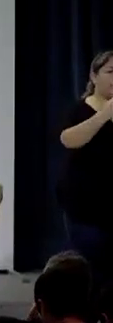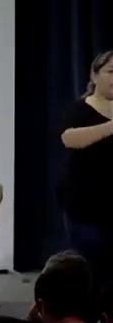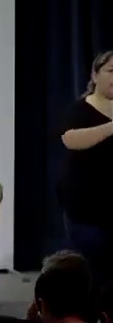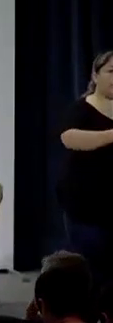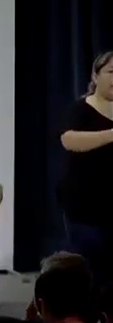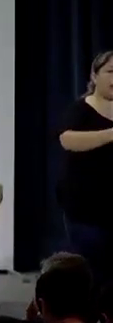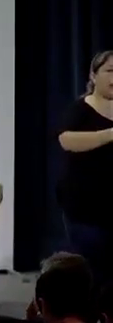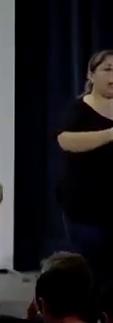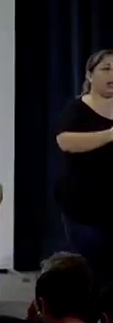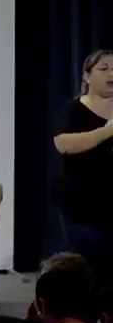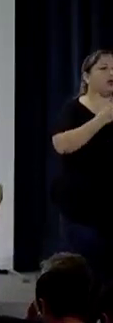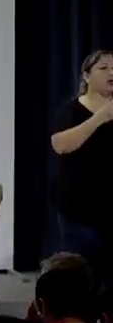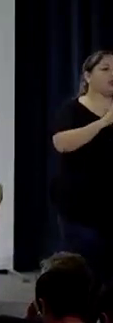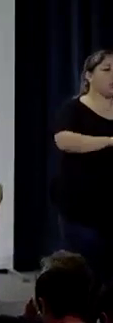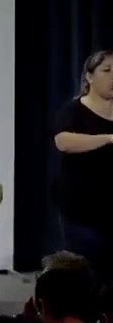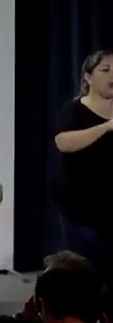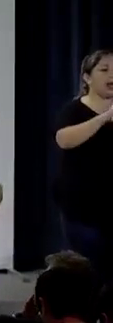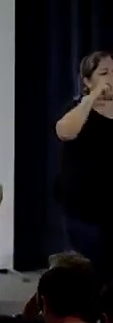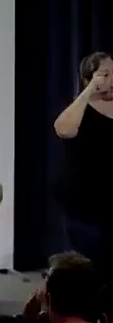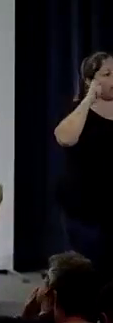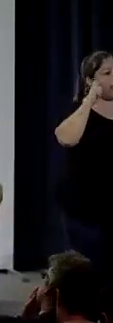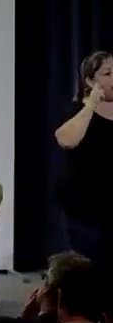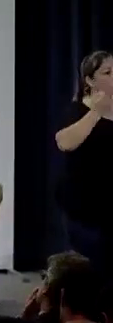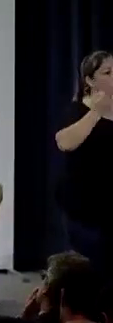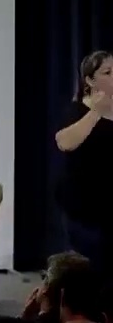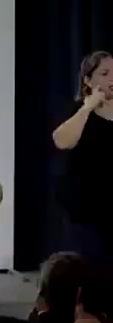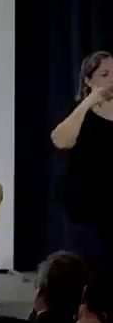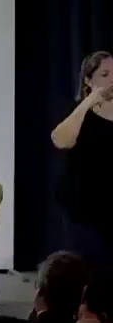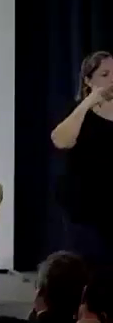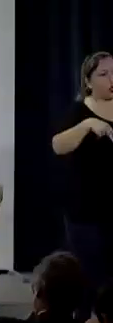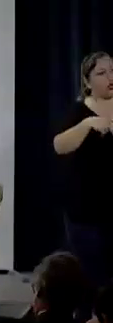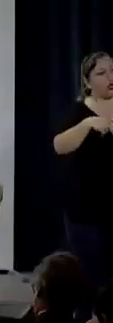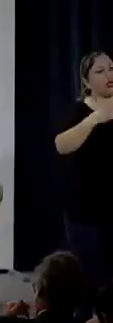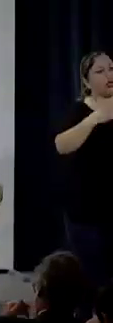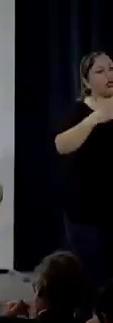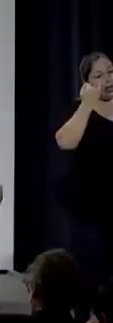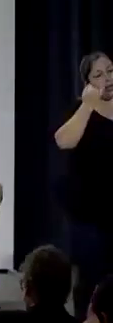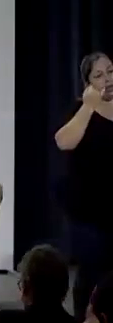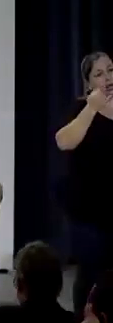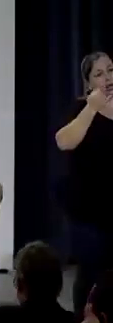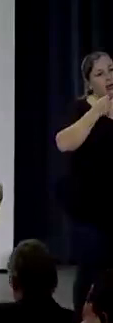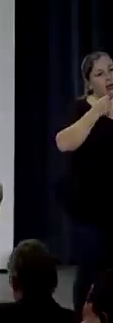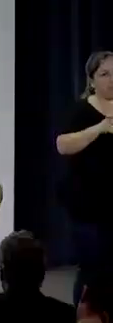panel sobre regulación y legislación de la inteligencia artificial.